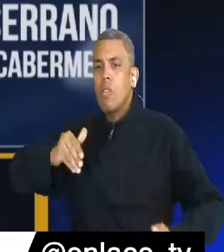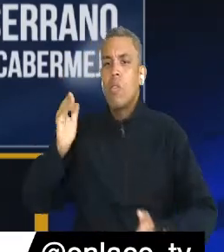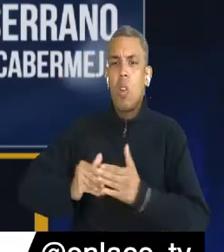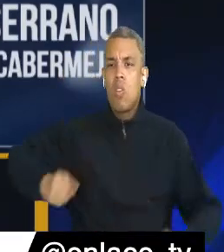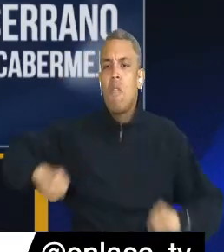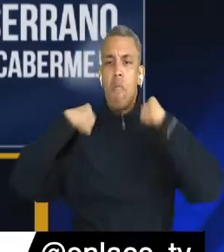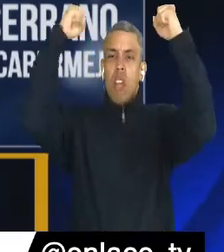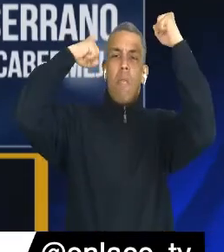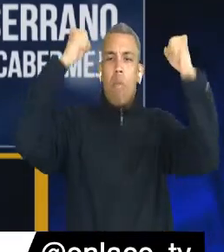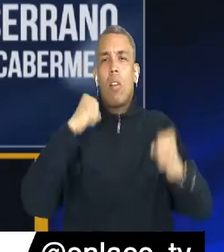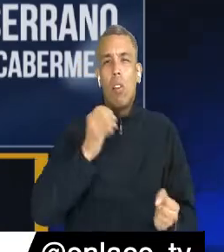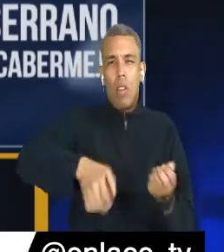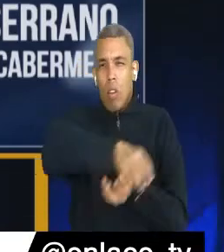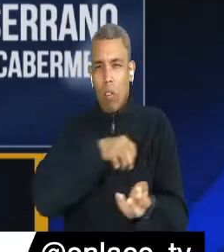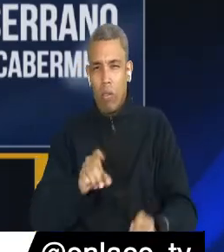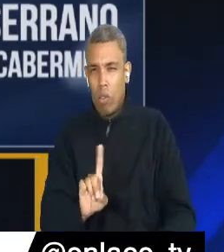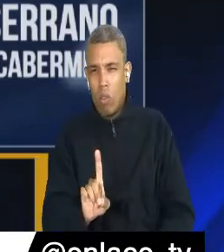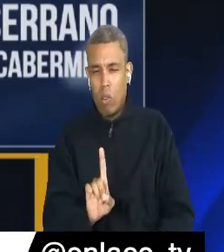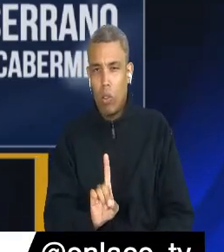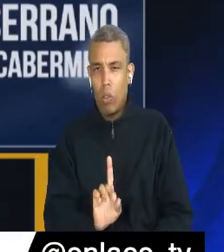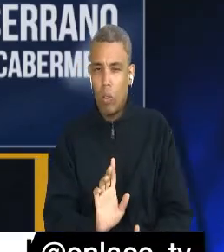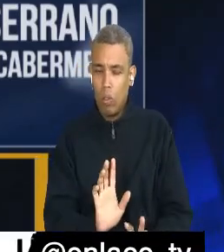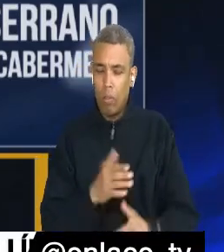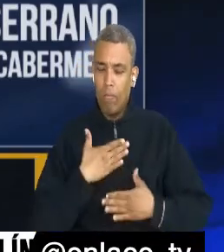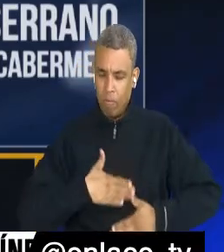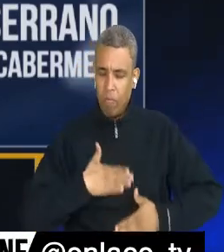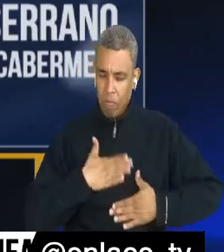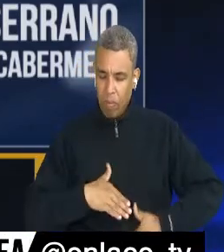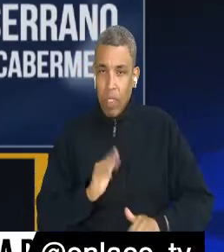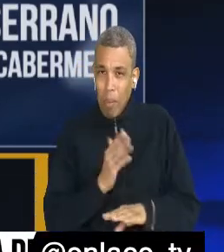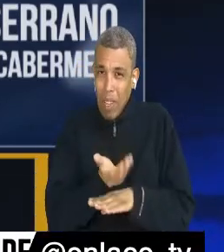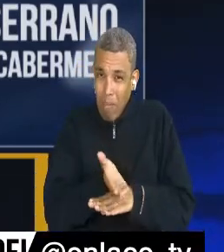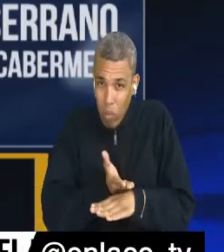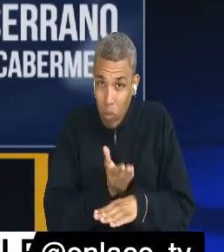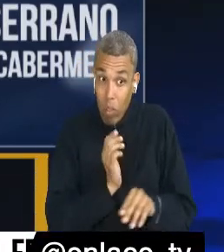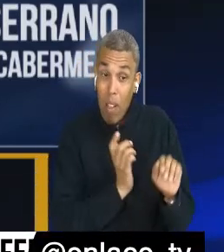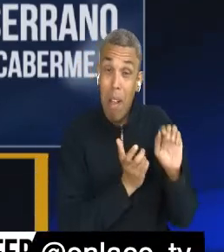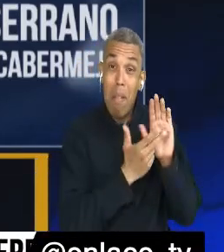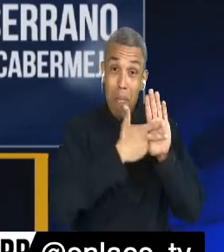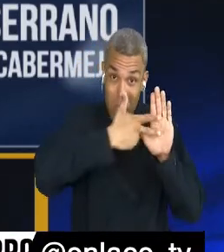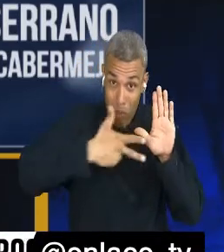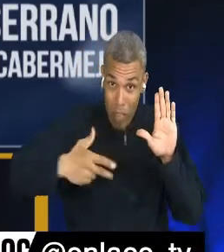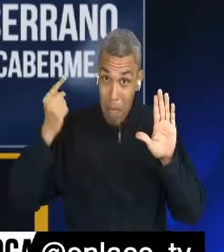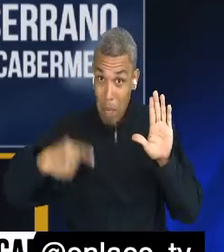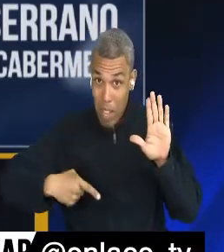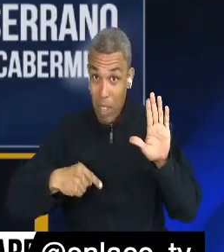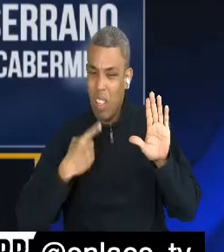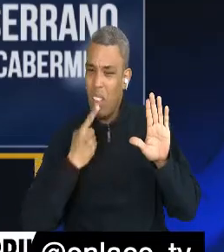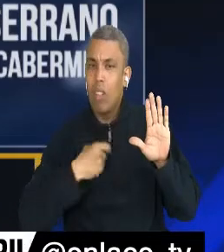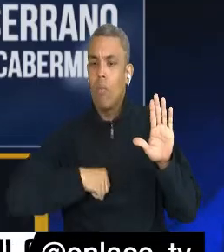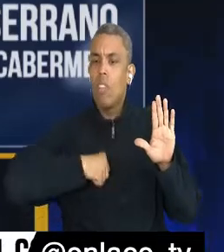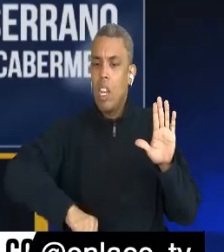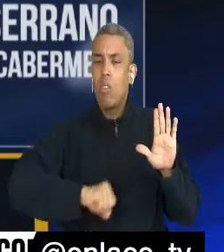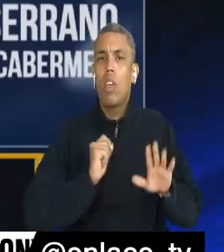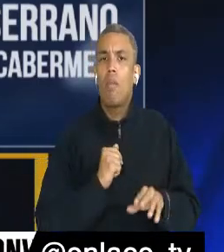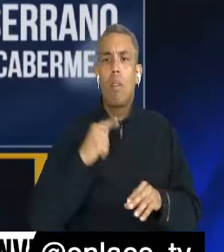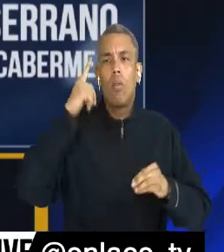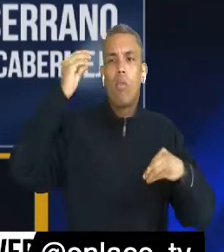manera democrática, ajustado a la Constitución, hacer un paro cívico, hacer